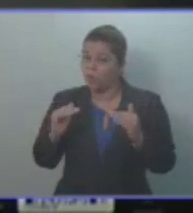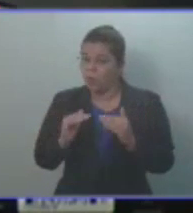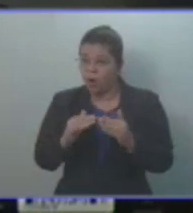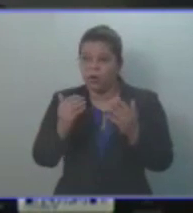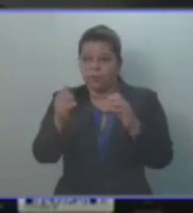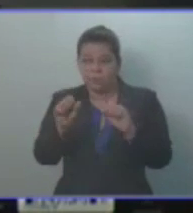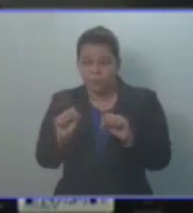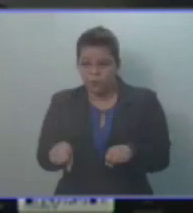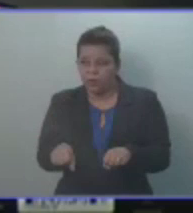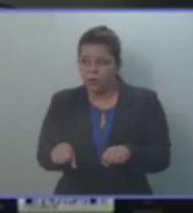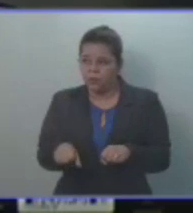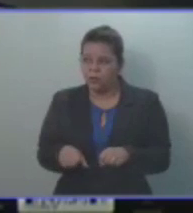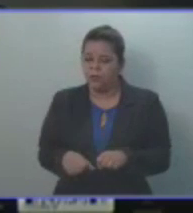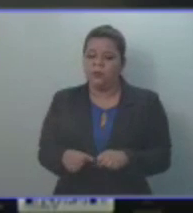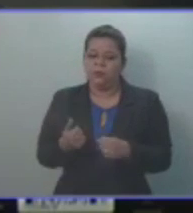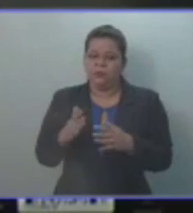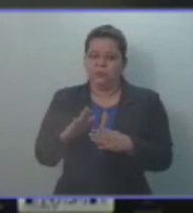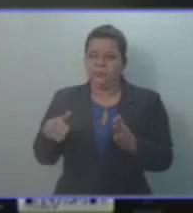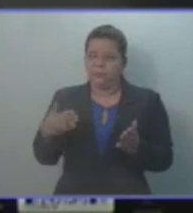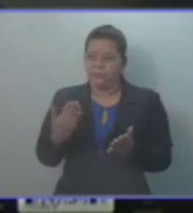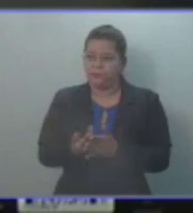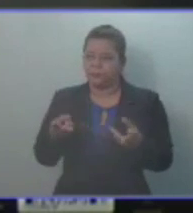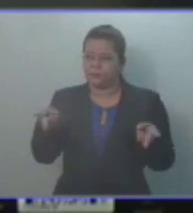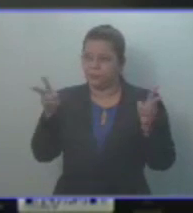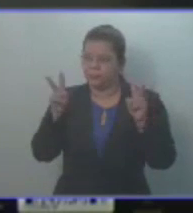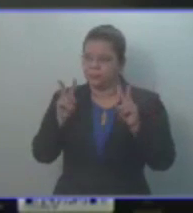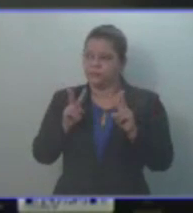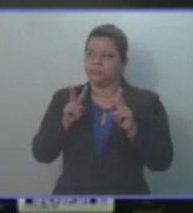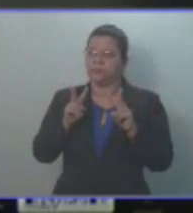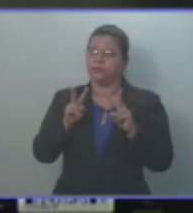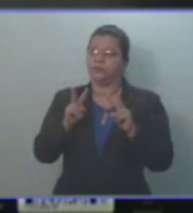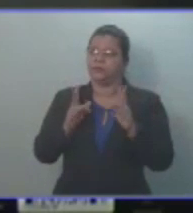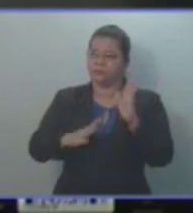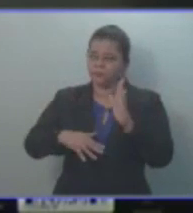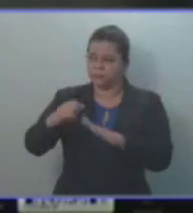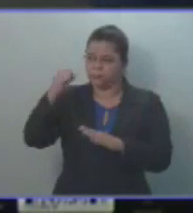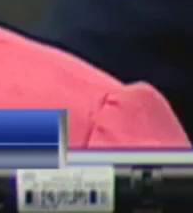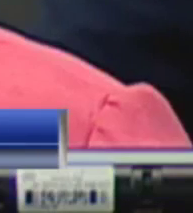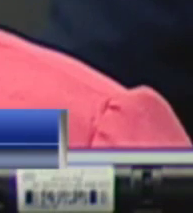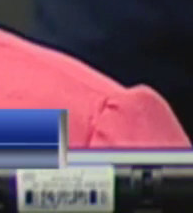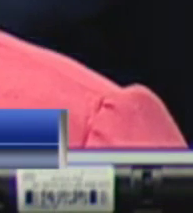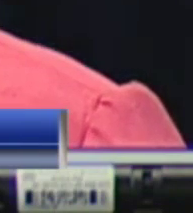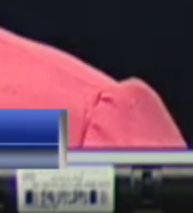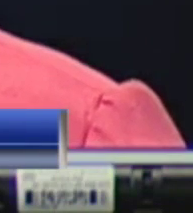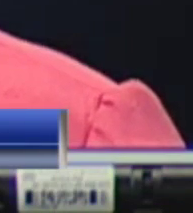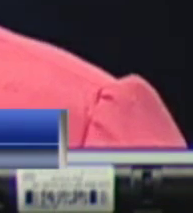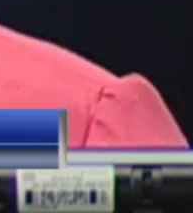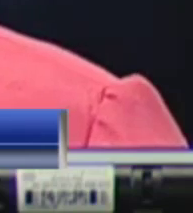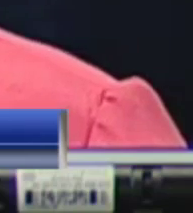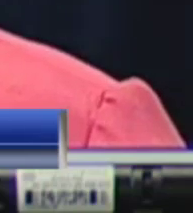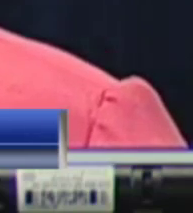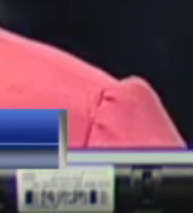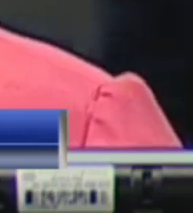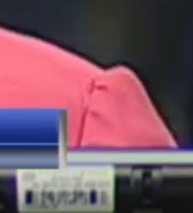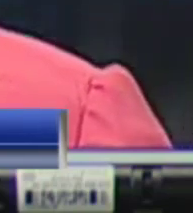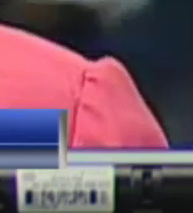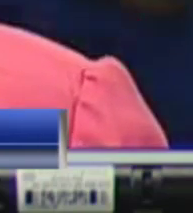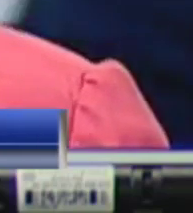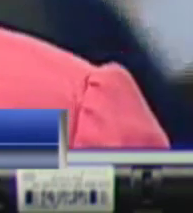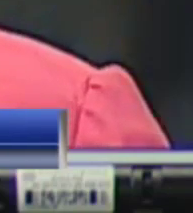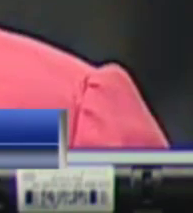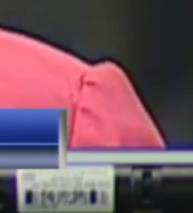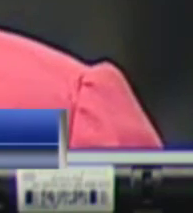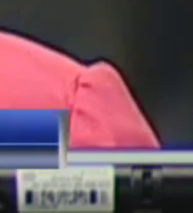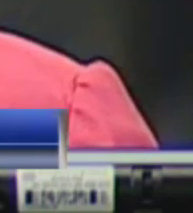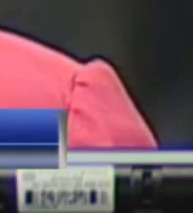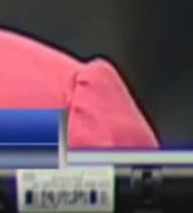ser parte de la cadena de valor agregado una vez se instalen estas zonas especiales de inversión y